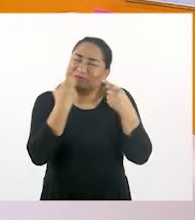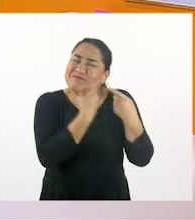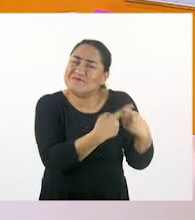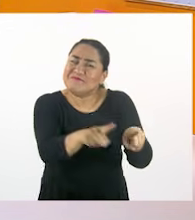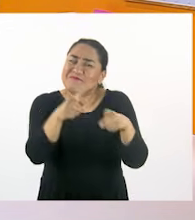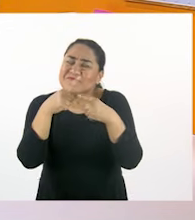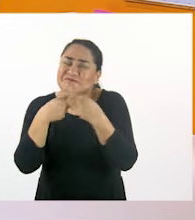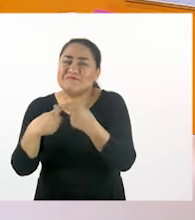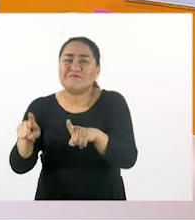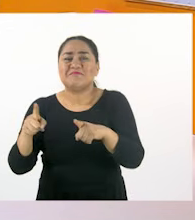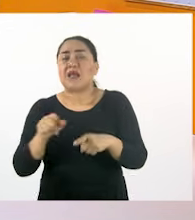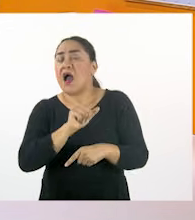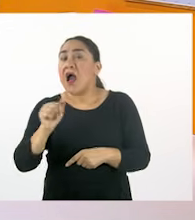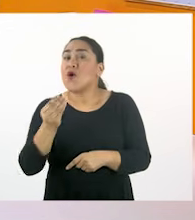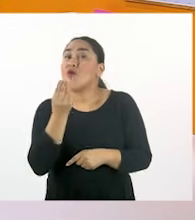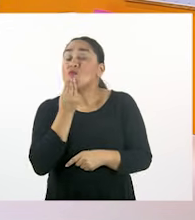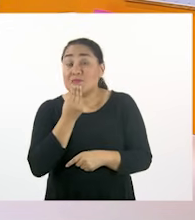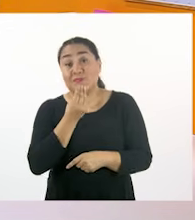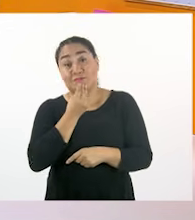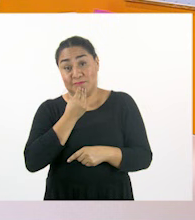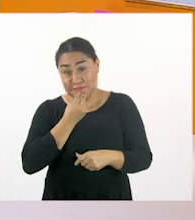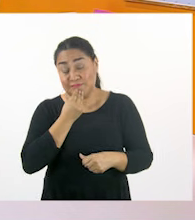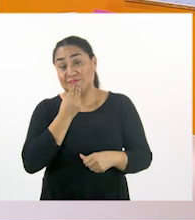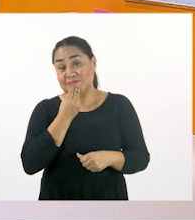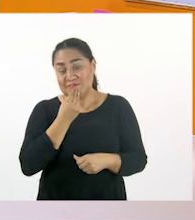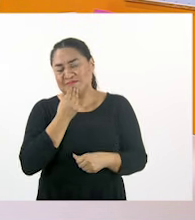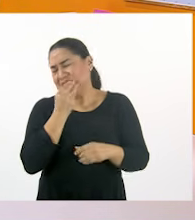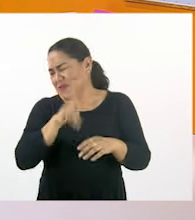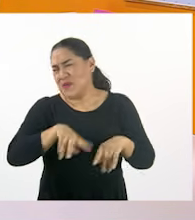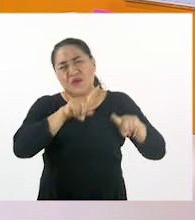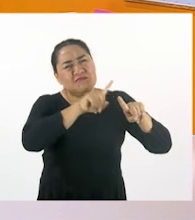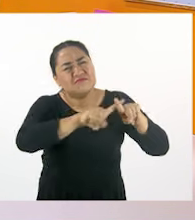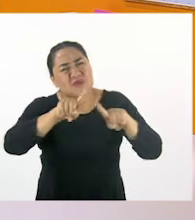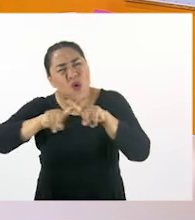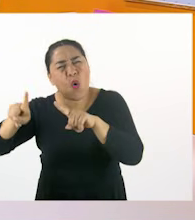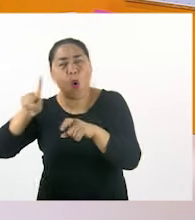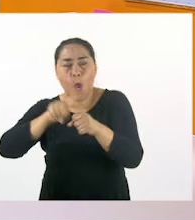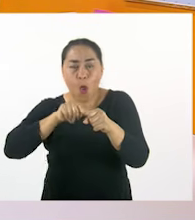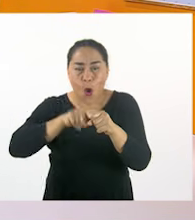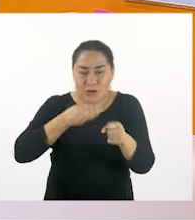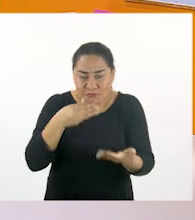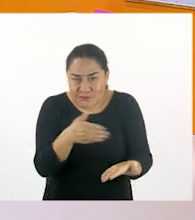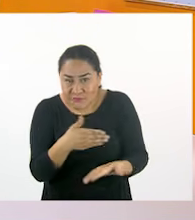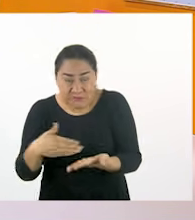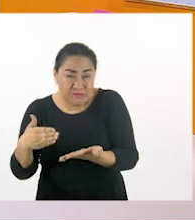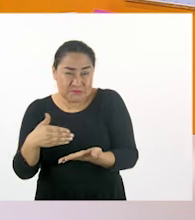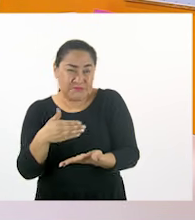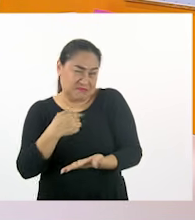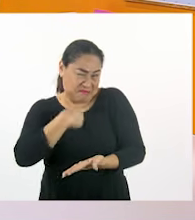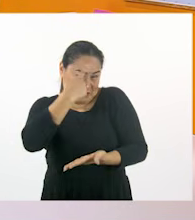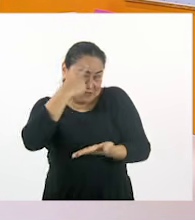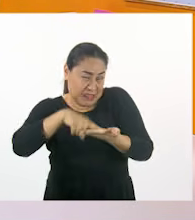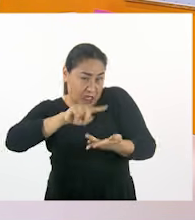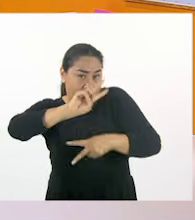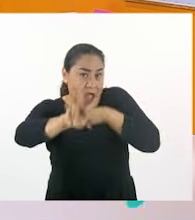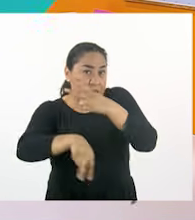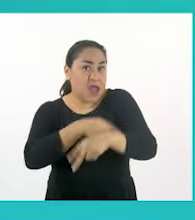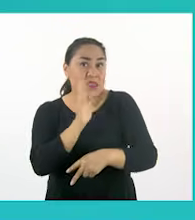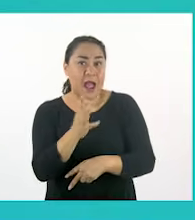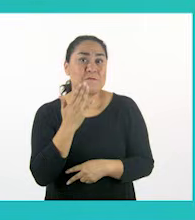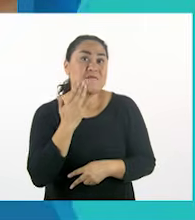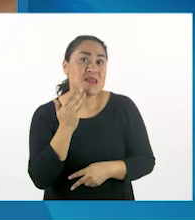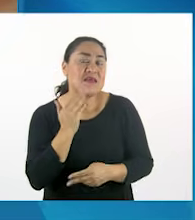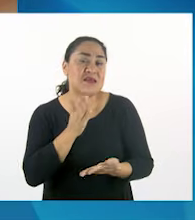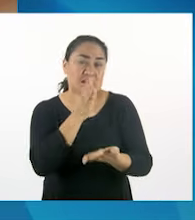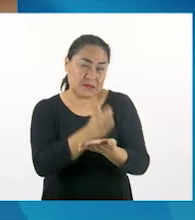de comida, de variedad de colores. Me imagino que han ido al mercado y me imagino